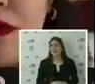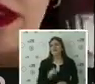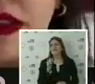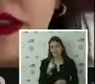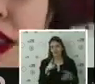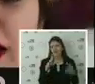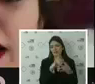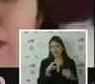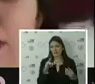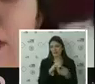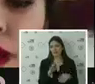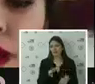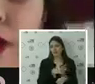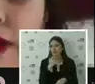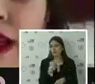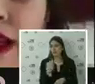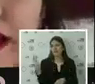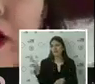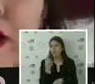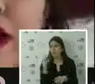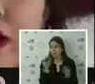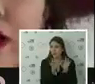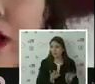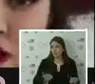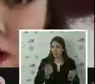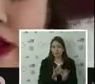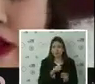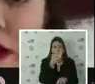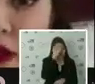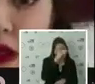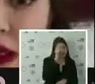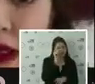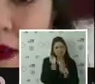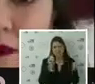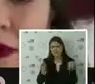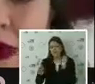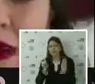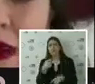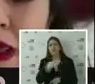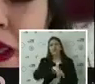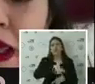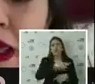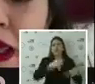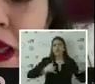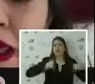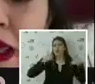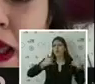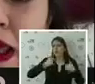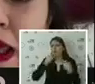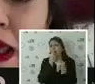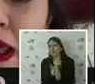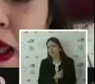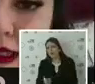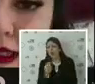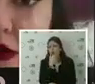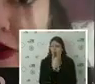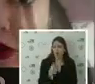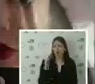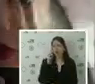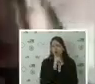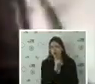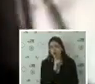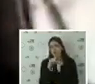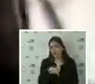ello es muy importante escuchar la voz de todas nuestras jóvenes y niñas, niños de la